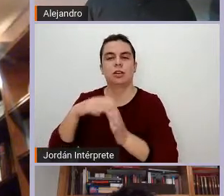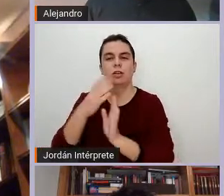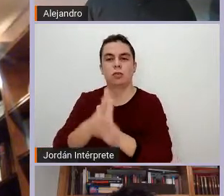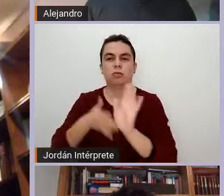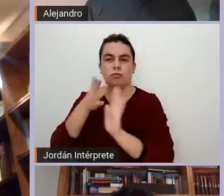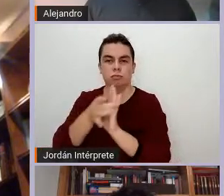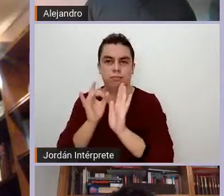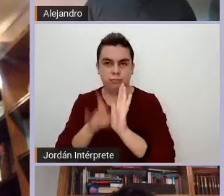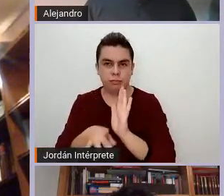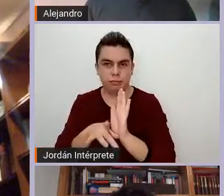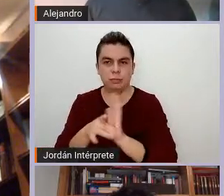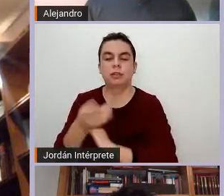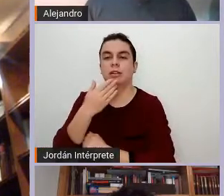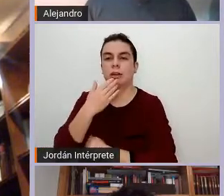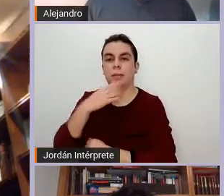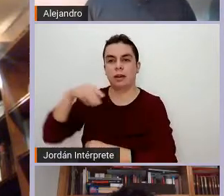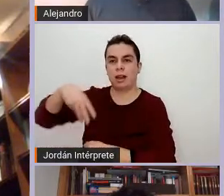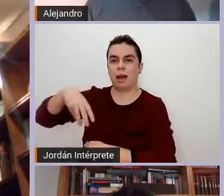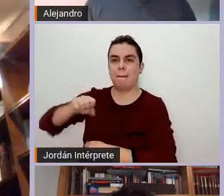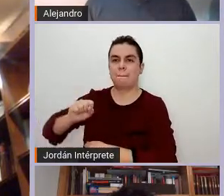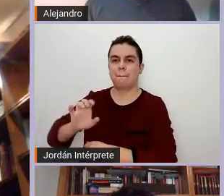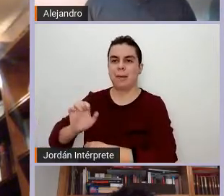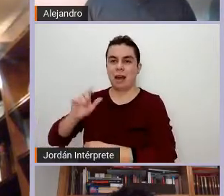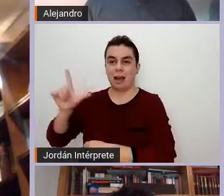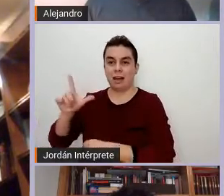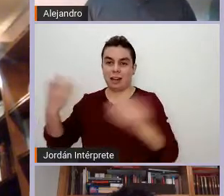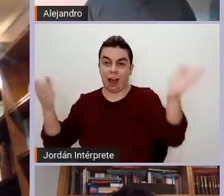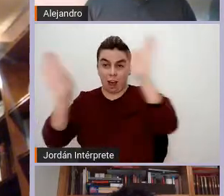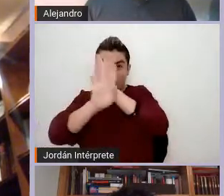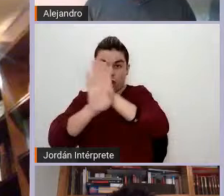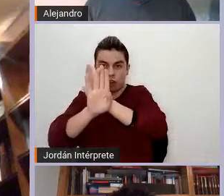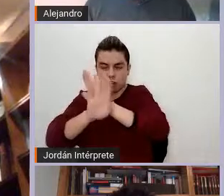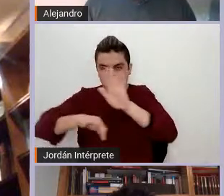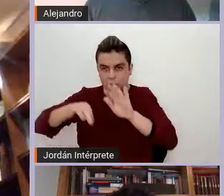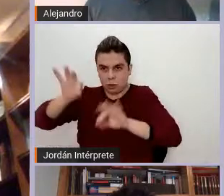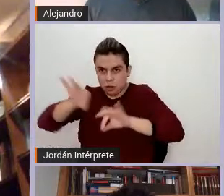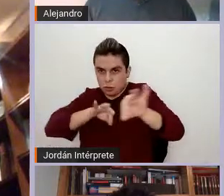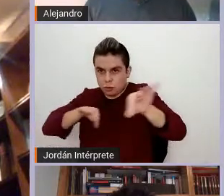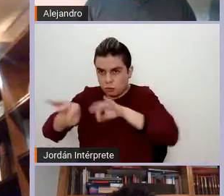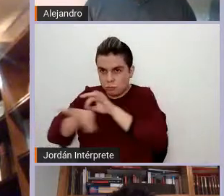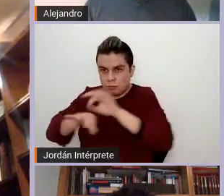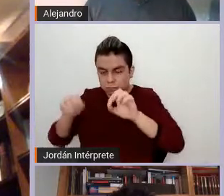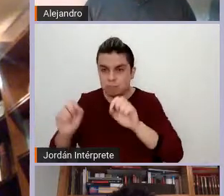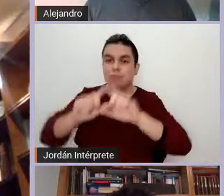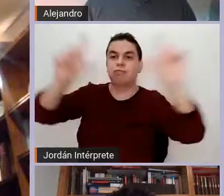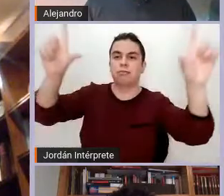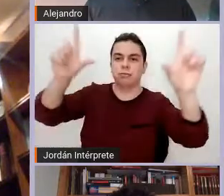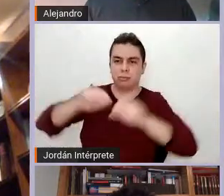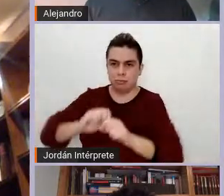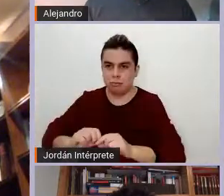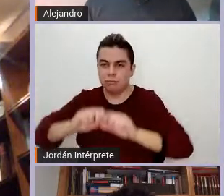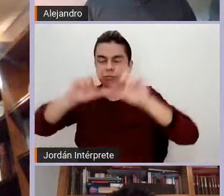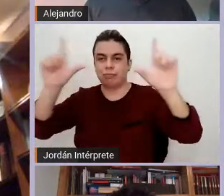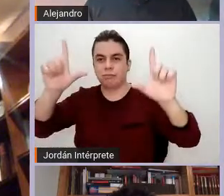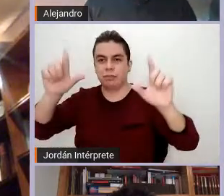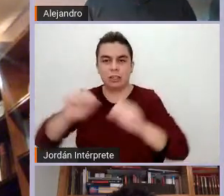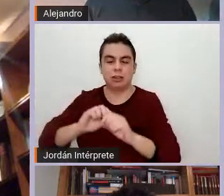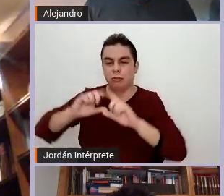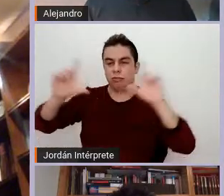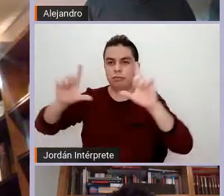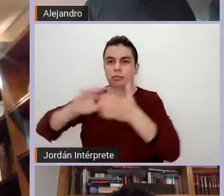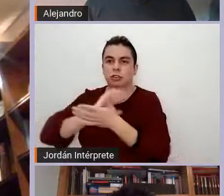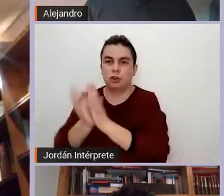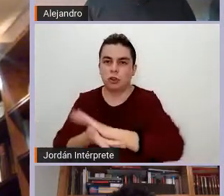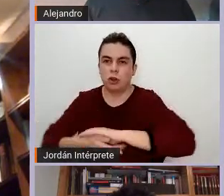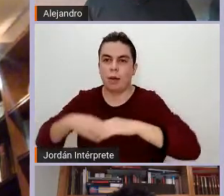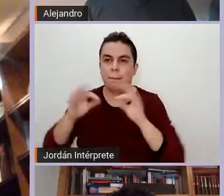chilena, y también a Mael Vargas, que está detrás de los controles técnicos para que todo salga impecable. Así es que,